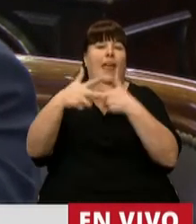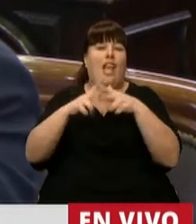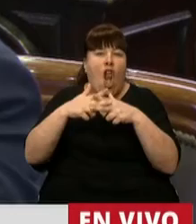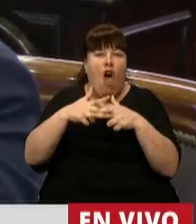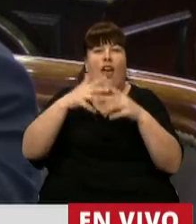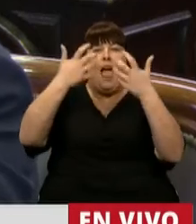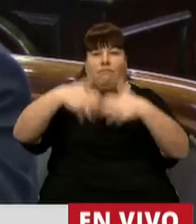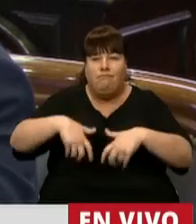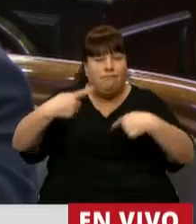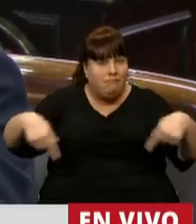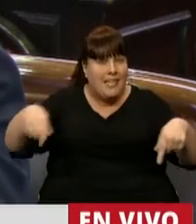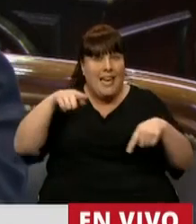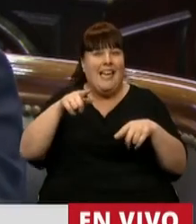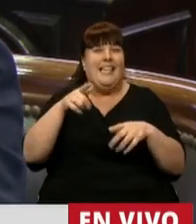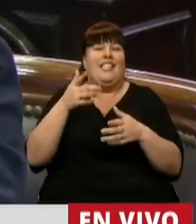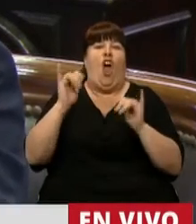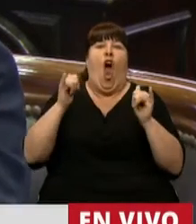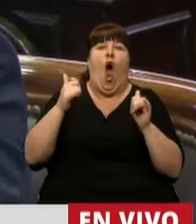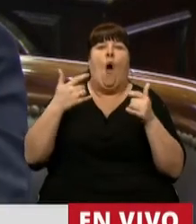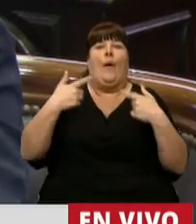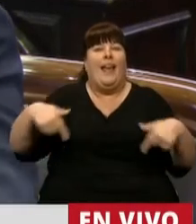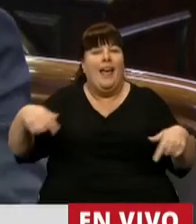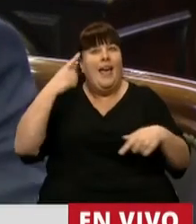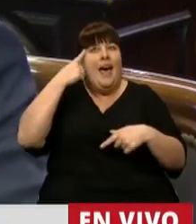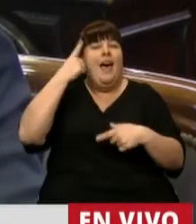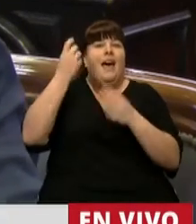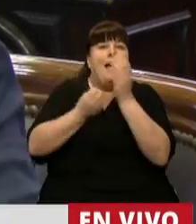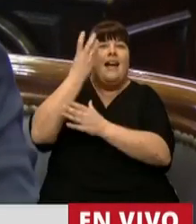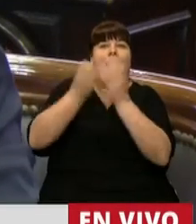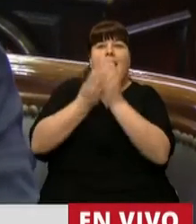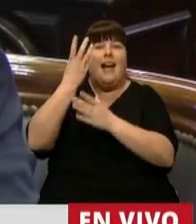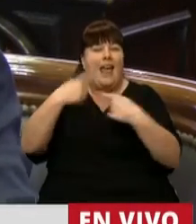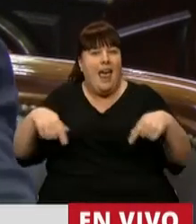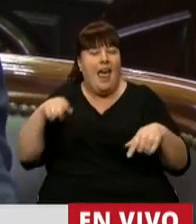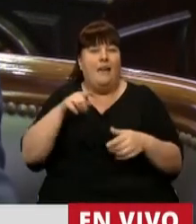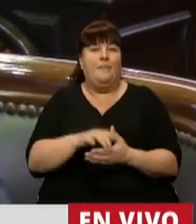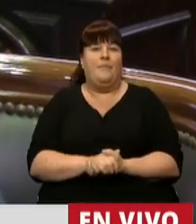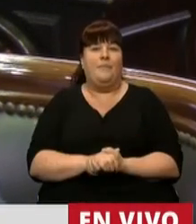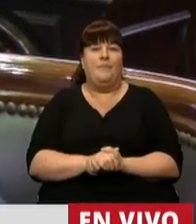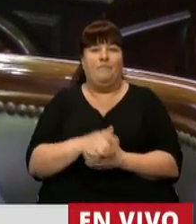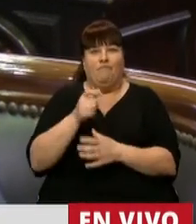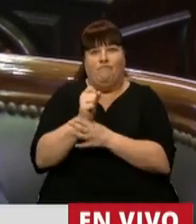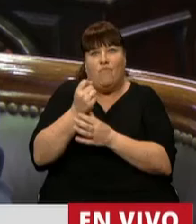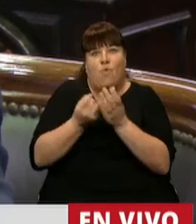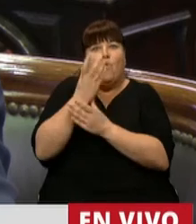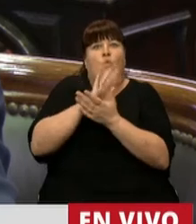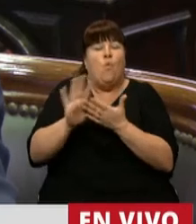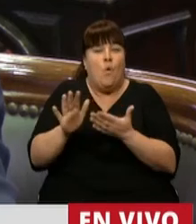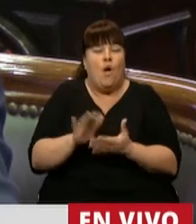conocimiento, el software y todos esos adolescentes y jóvenes empezaron a desarrollar estas